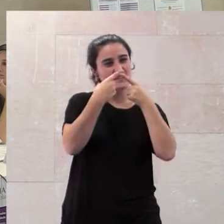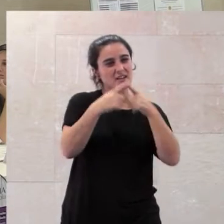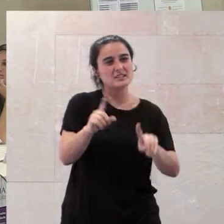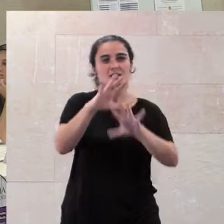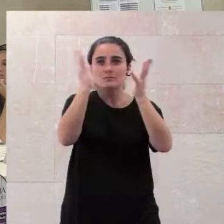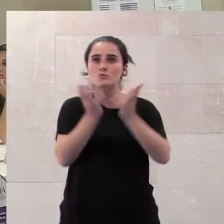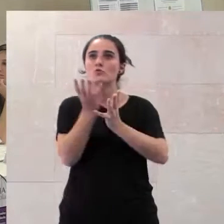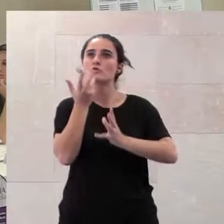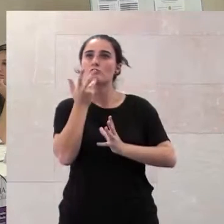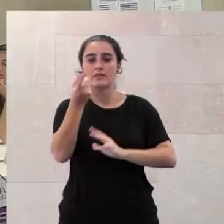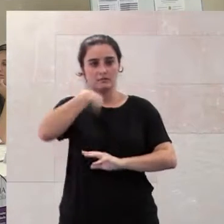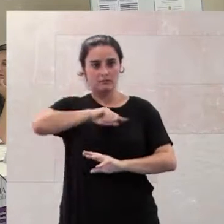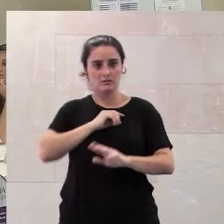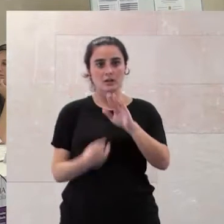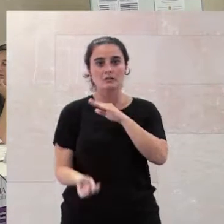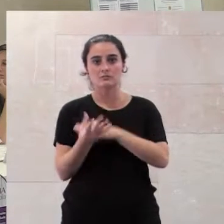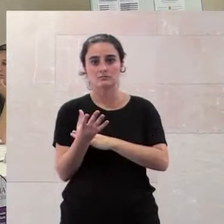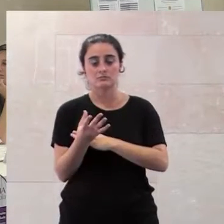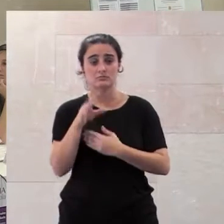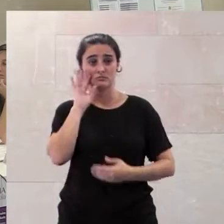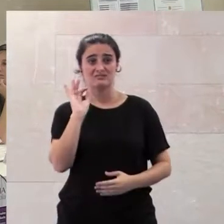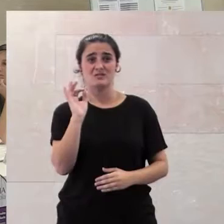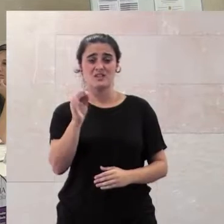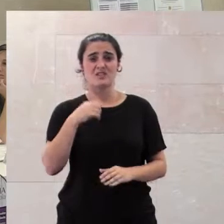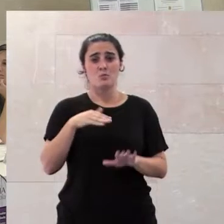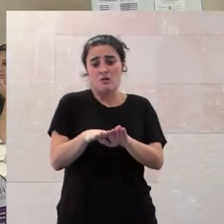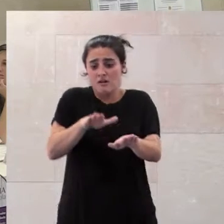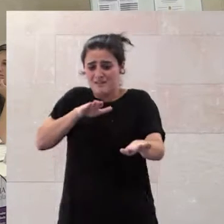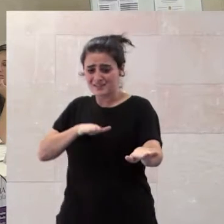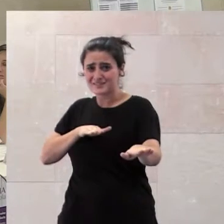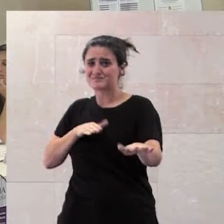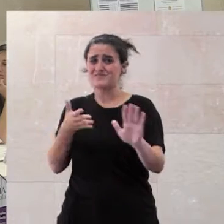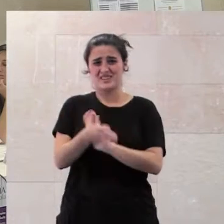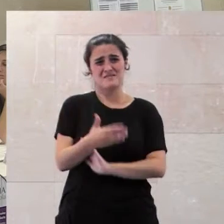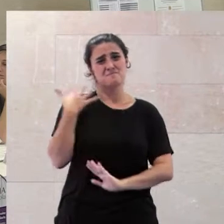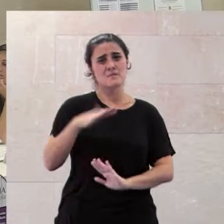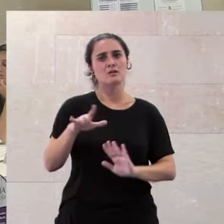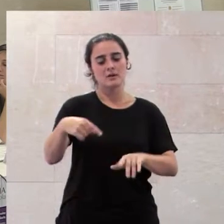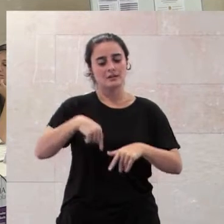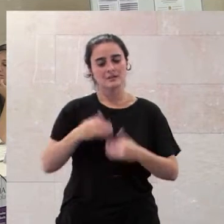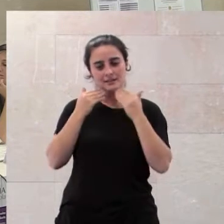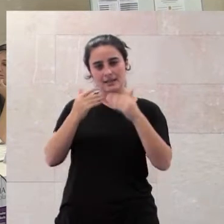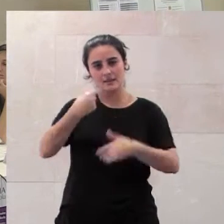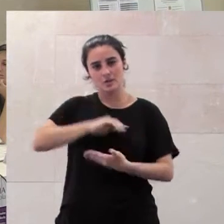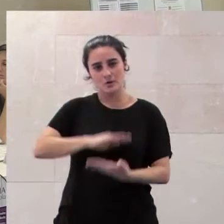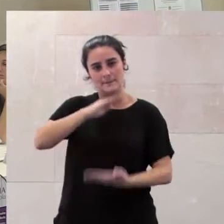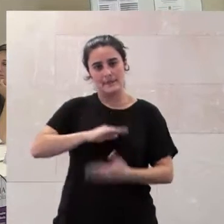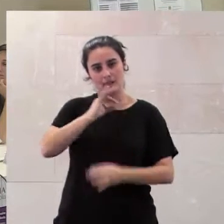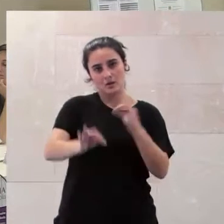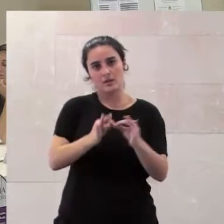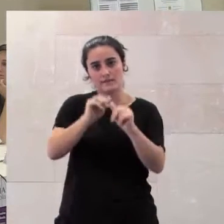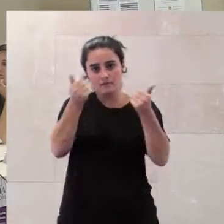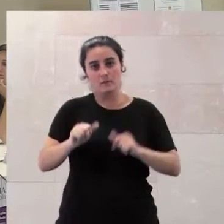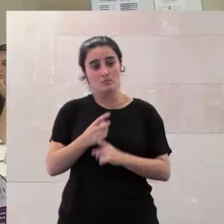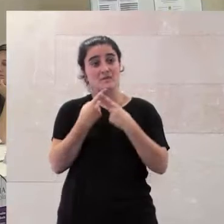mundo. Y sí, es malo estar en la subalternidad, pero nos ha dado esa capacidad, ¿no?, de organizarnos de otra forma y sobre todo también de poner en